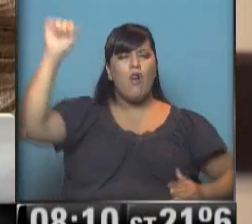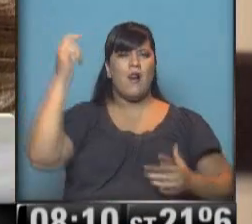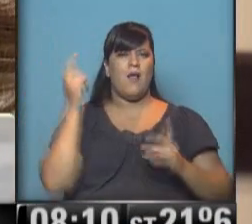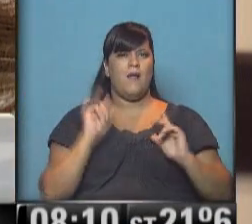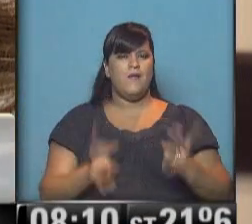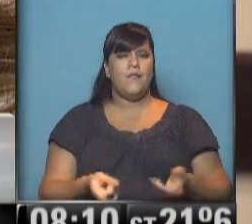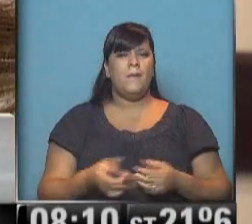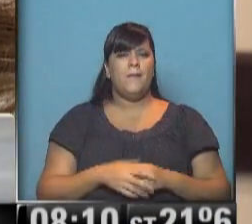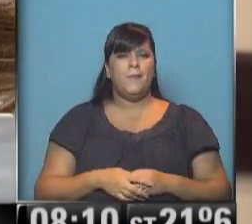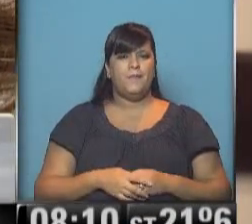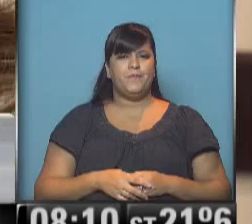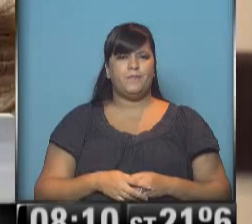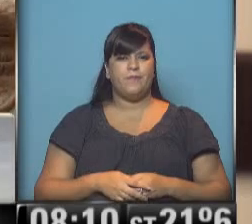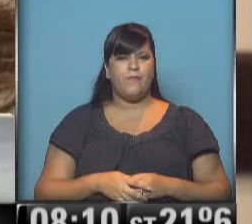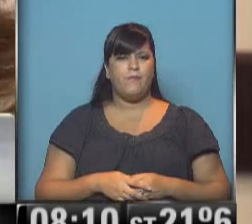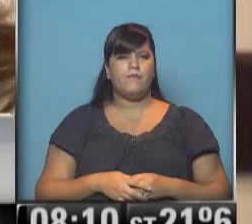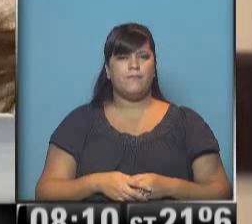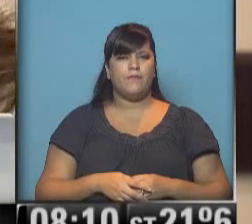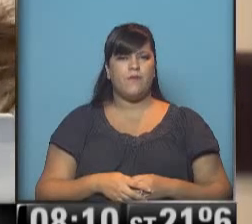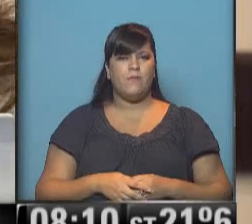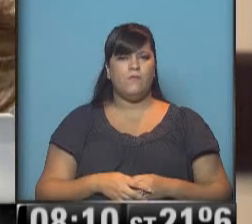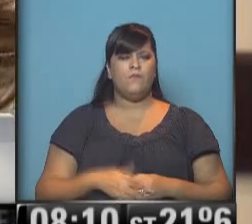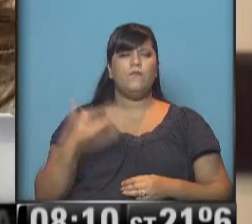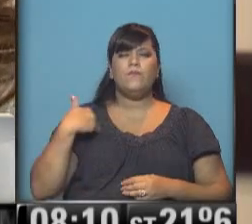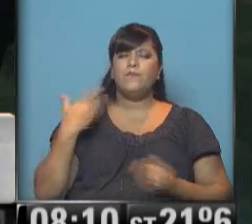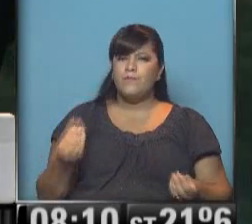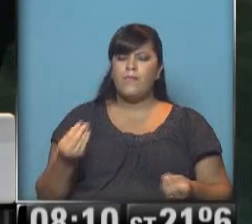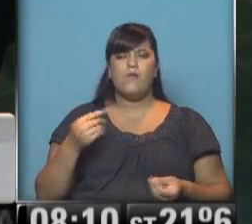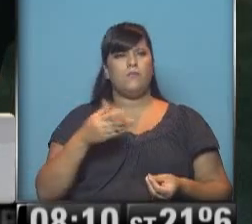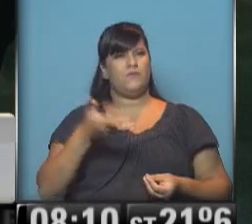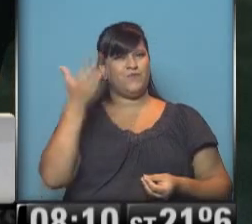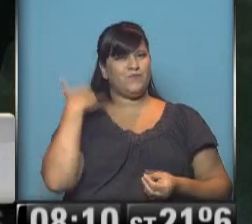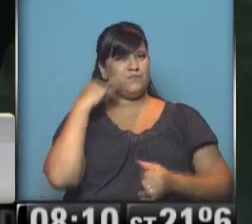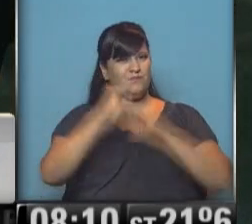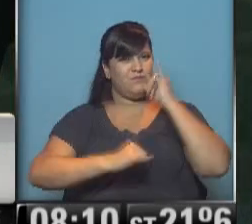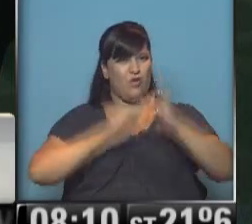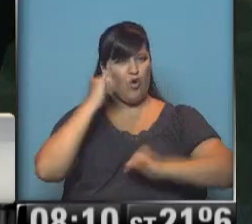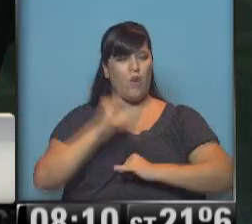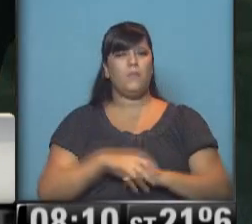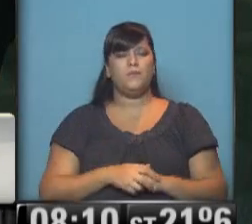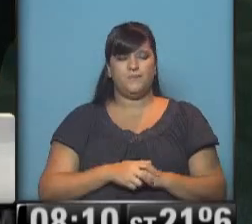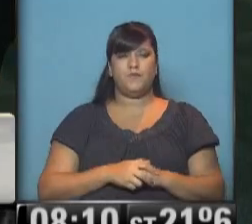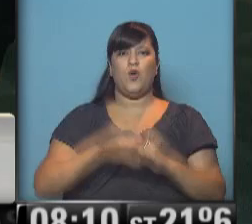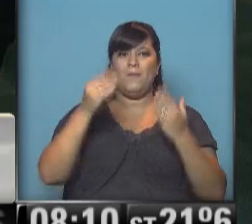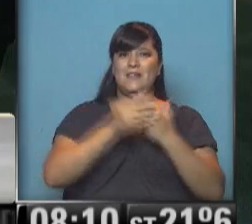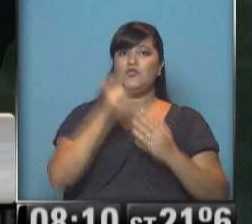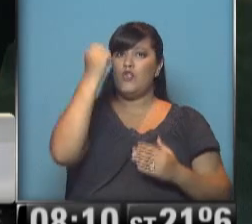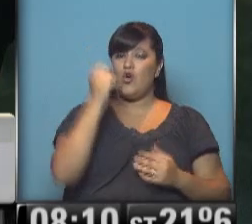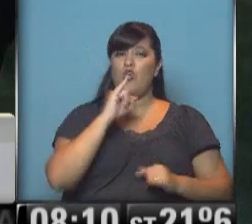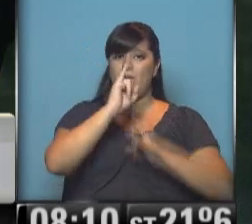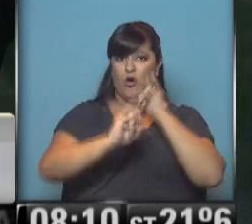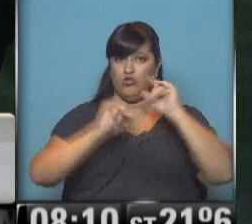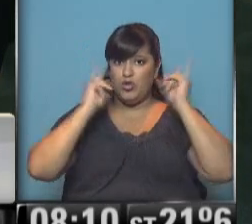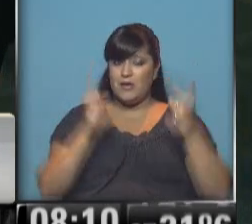d&s esa relación cambiaria y argentina si lo comentábamos nosotros ayer y si lo que también hizo la referencia que